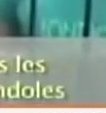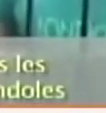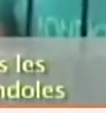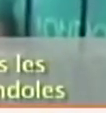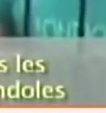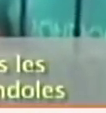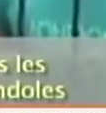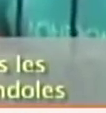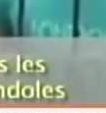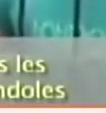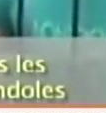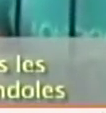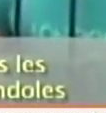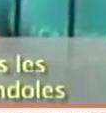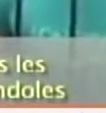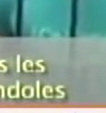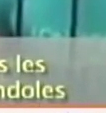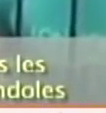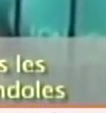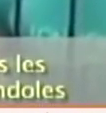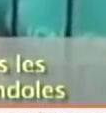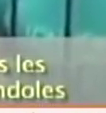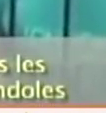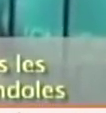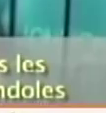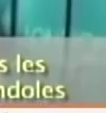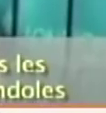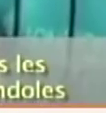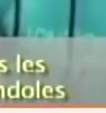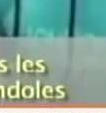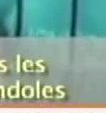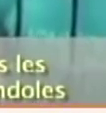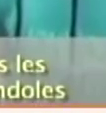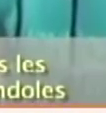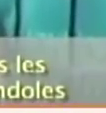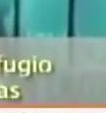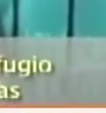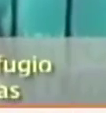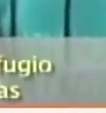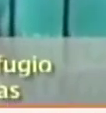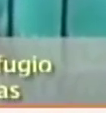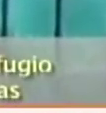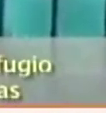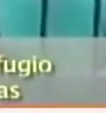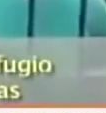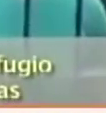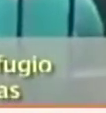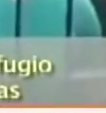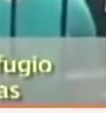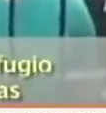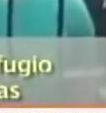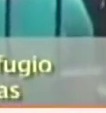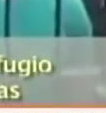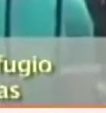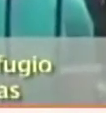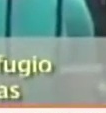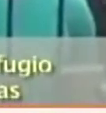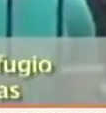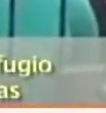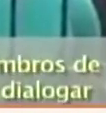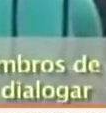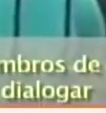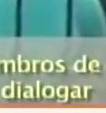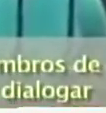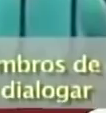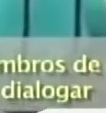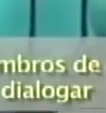con una información y es que algunos de ellos les han entregado un documento exigiéndoles que deben salir de este lugar, un refugio que ha sido condicionado